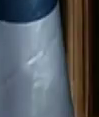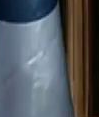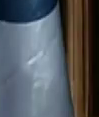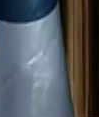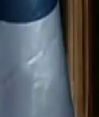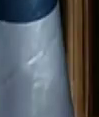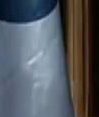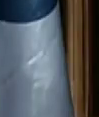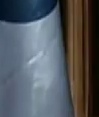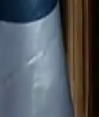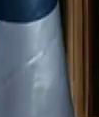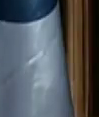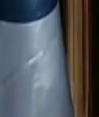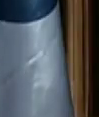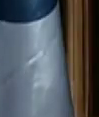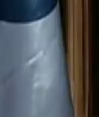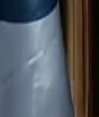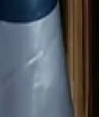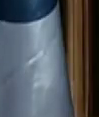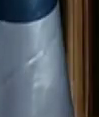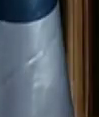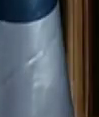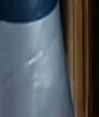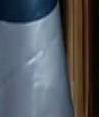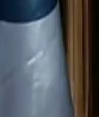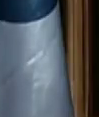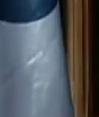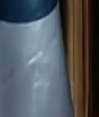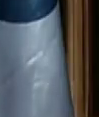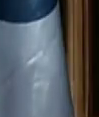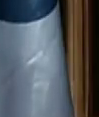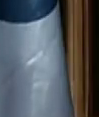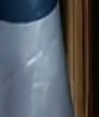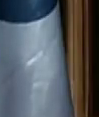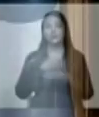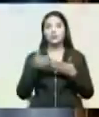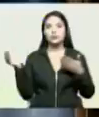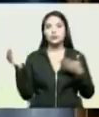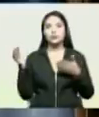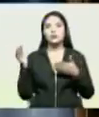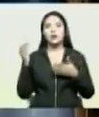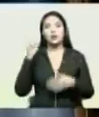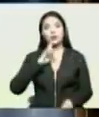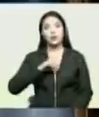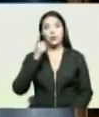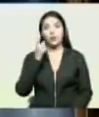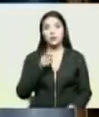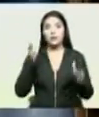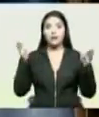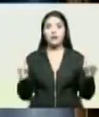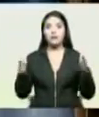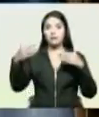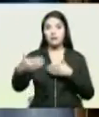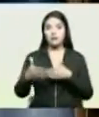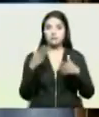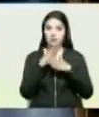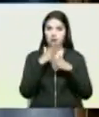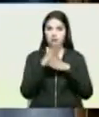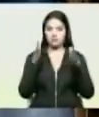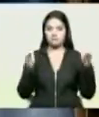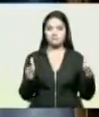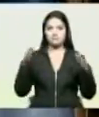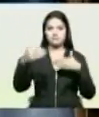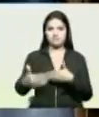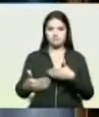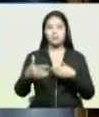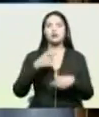superior o cercana a los 200 millones de bolívares en efectivo en caja de madera. Por lo tanto, nosotros